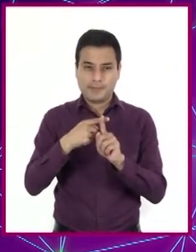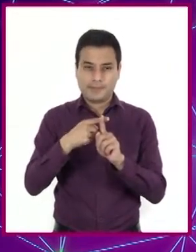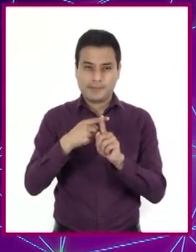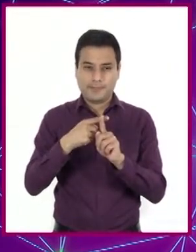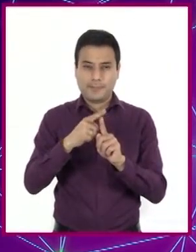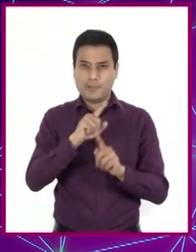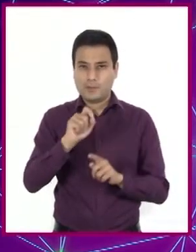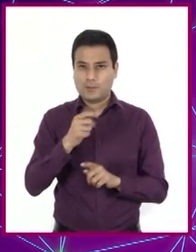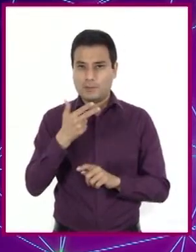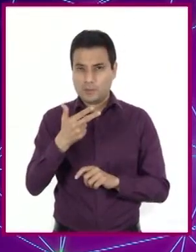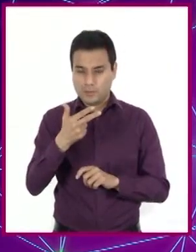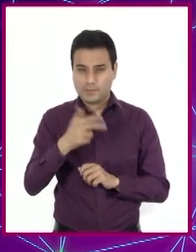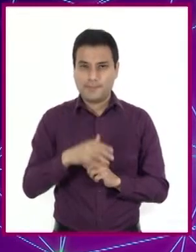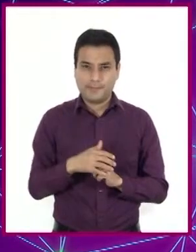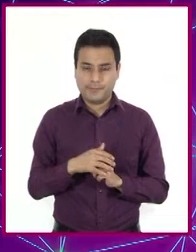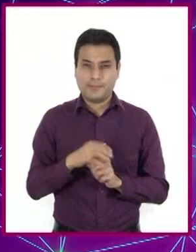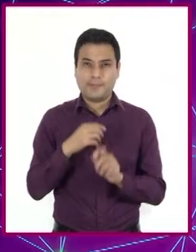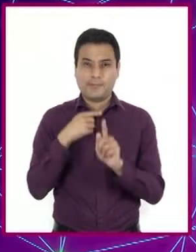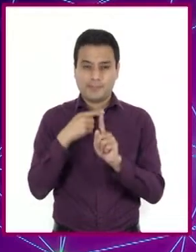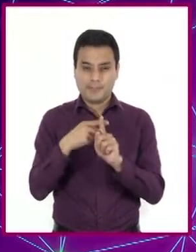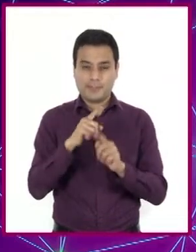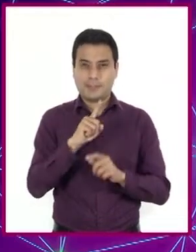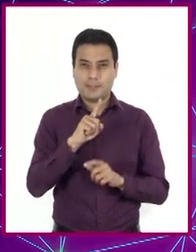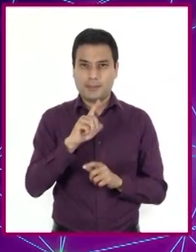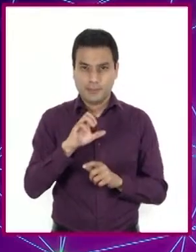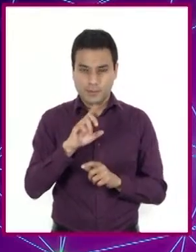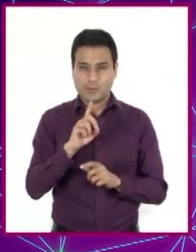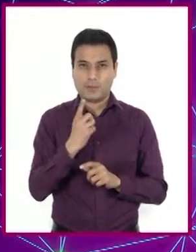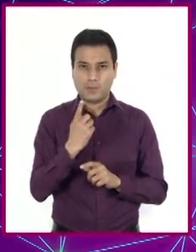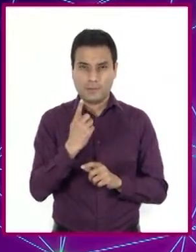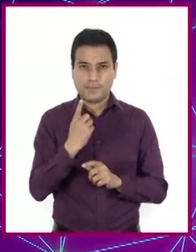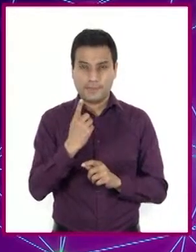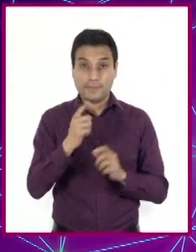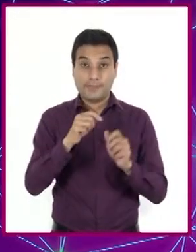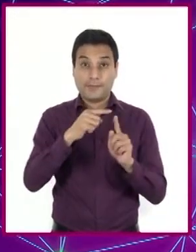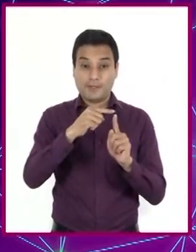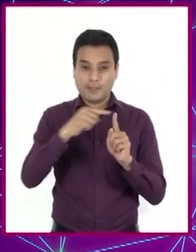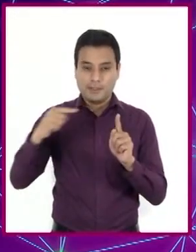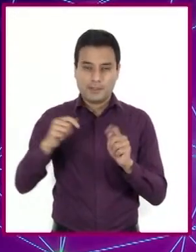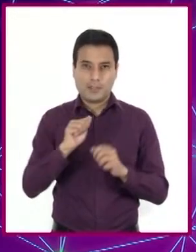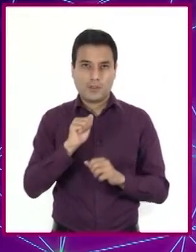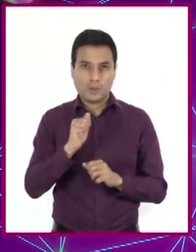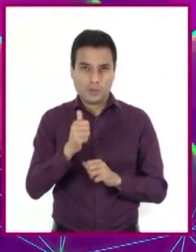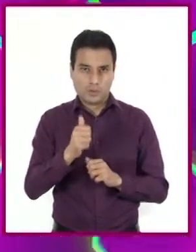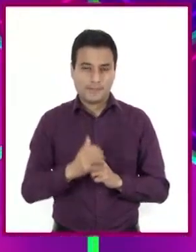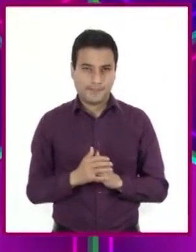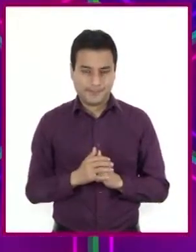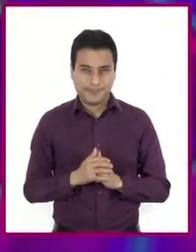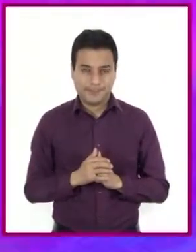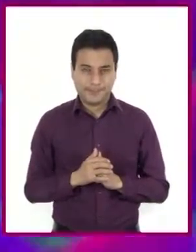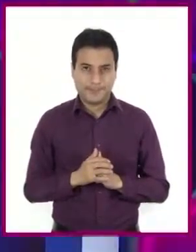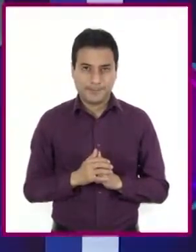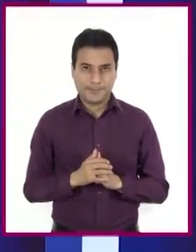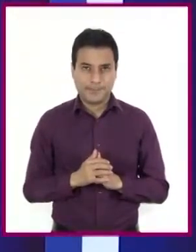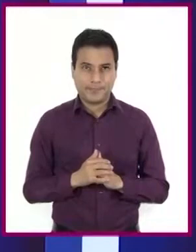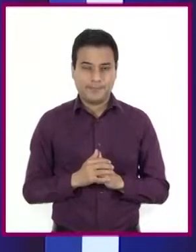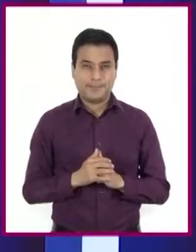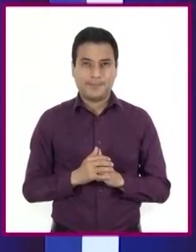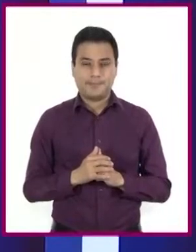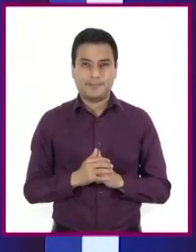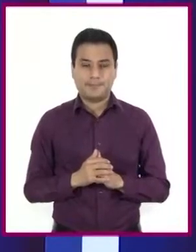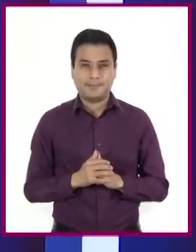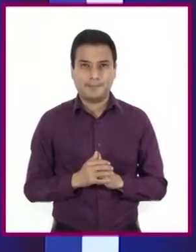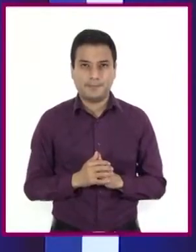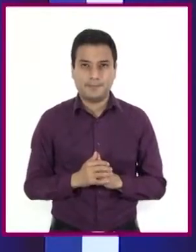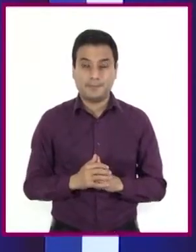veces 128 más 131 entre 11, que es el total de datos.